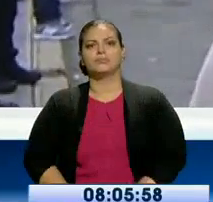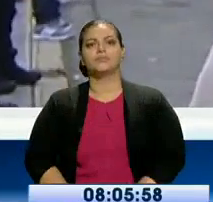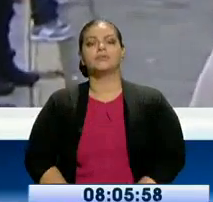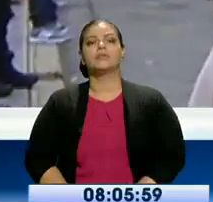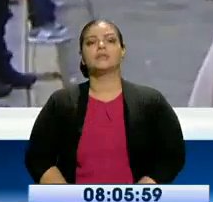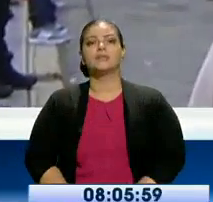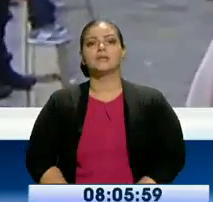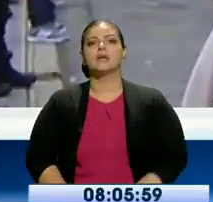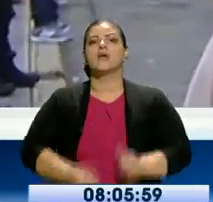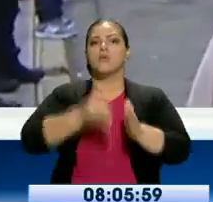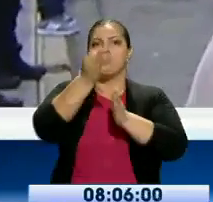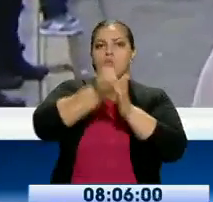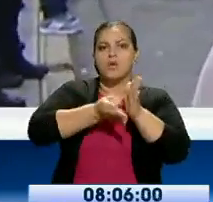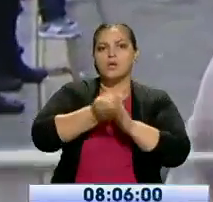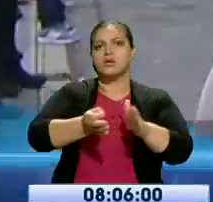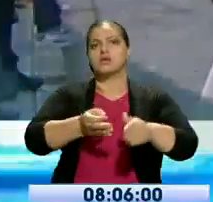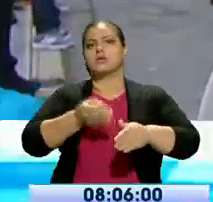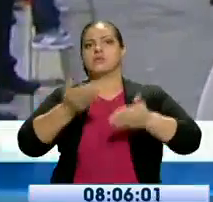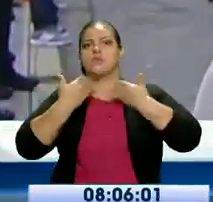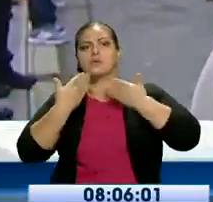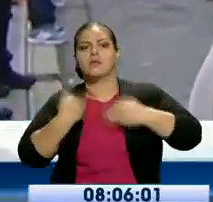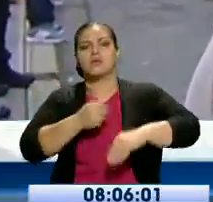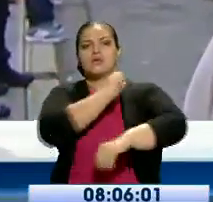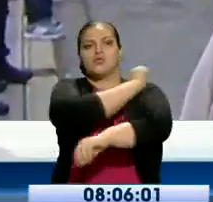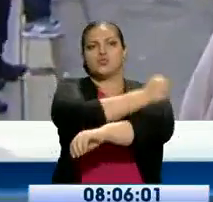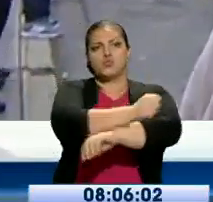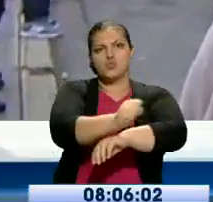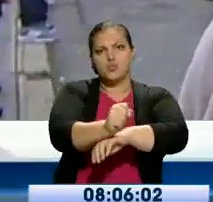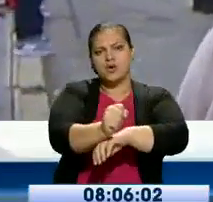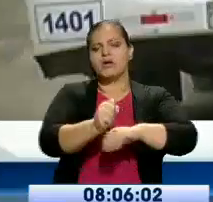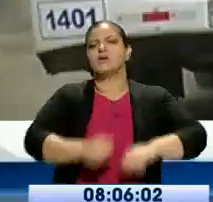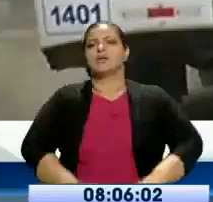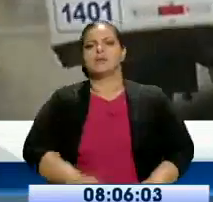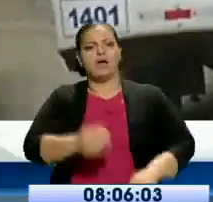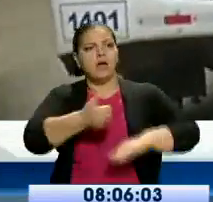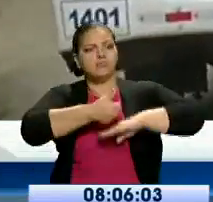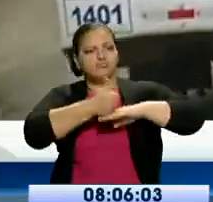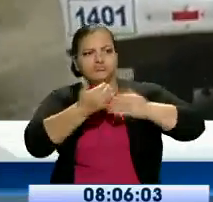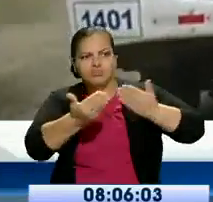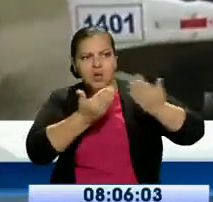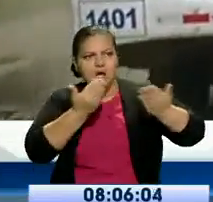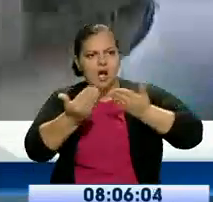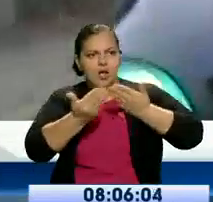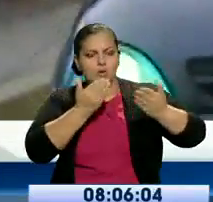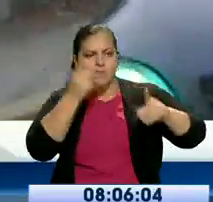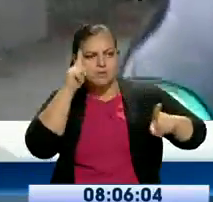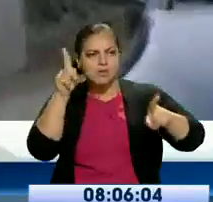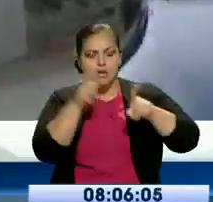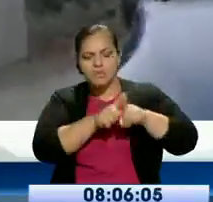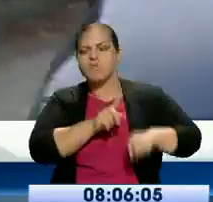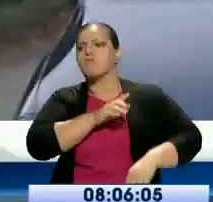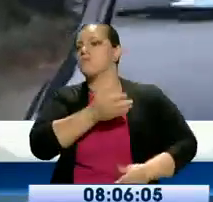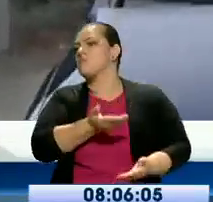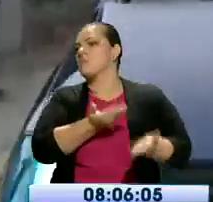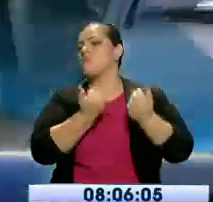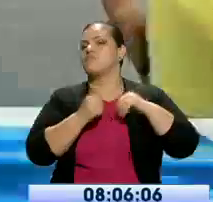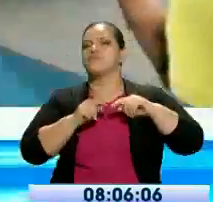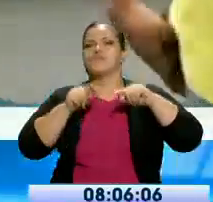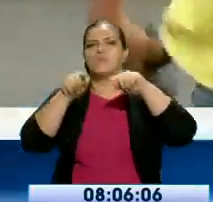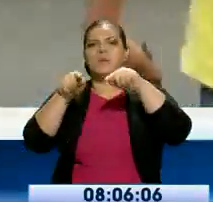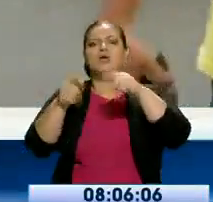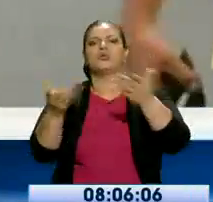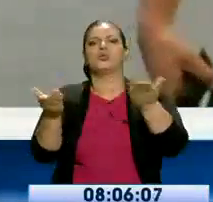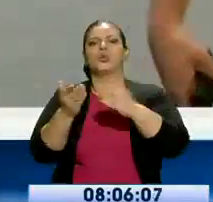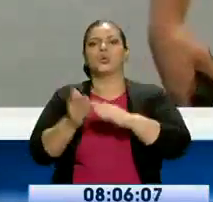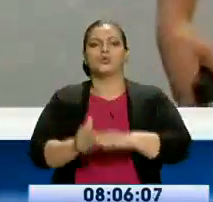8 se activaron en un operativo casi que conjunto. La avenida Casuarina, la avenida Juan Tancamarengo y